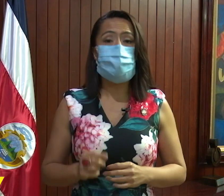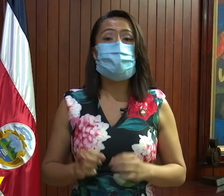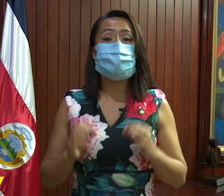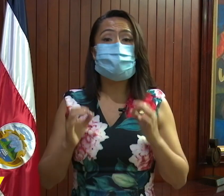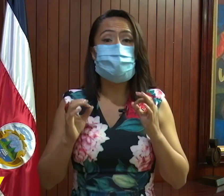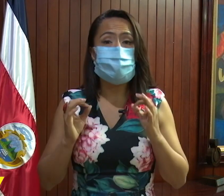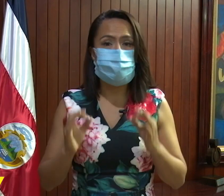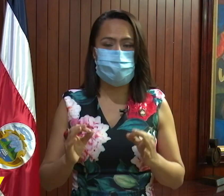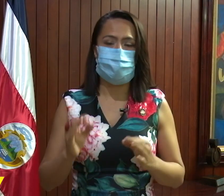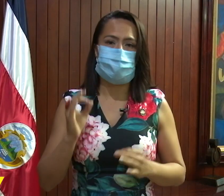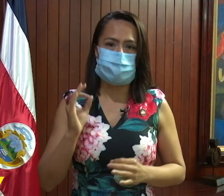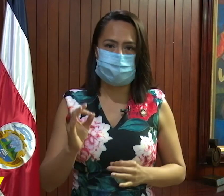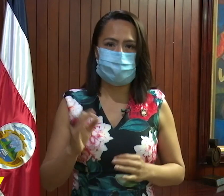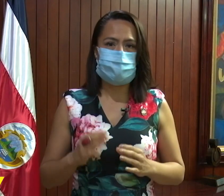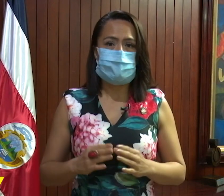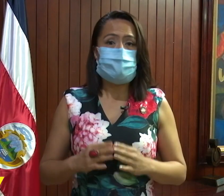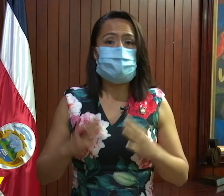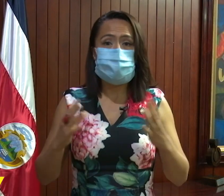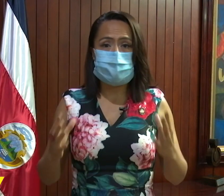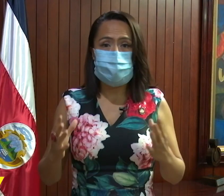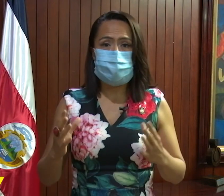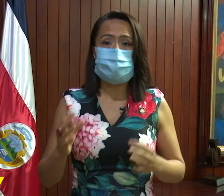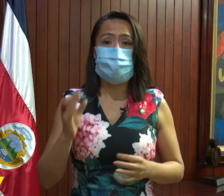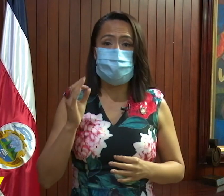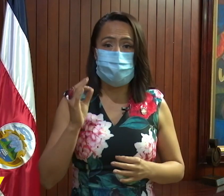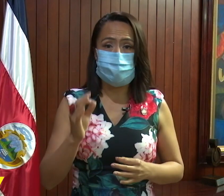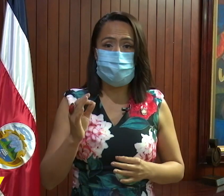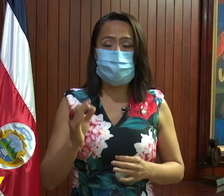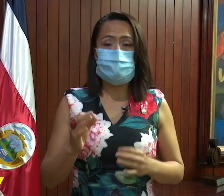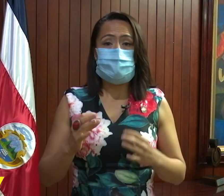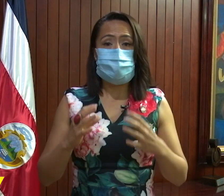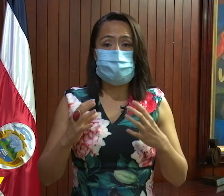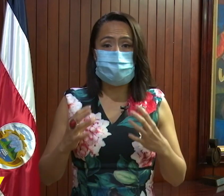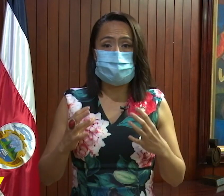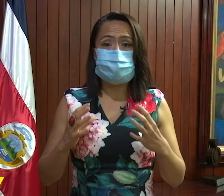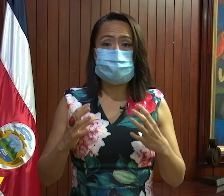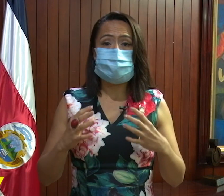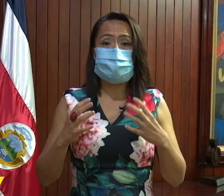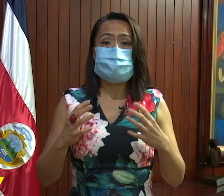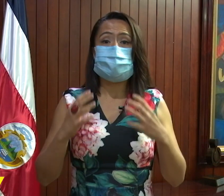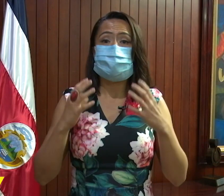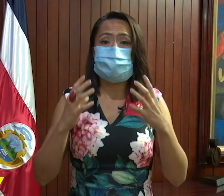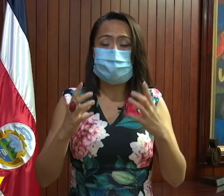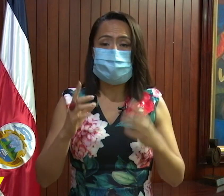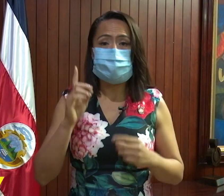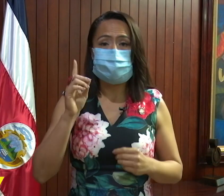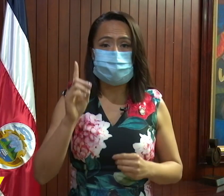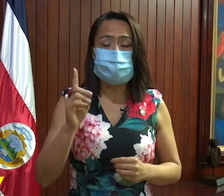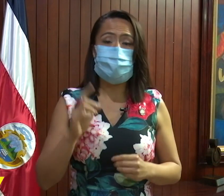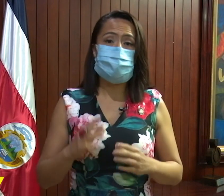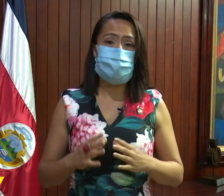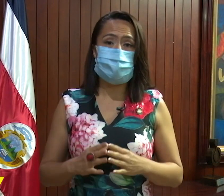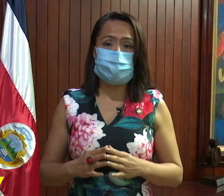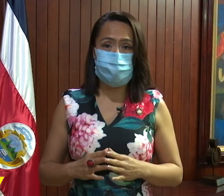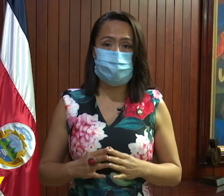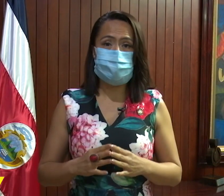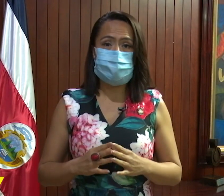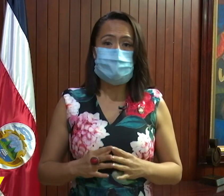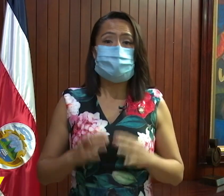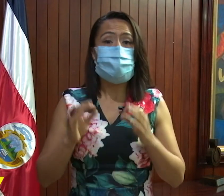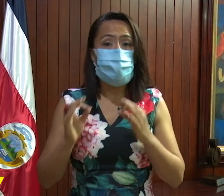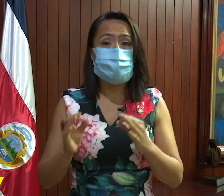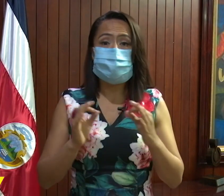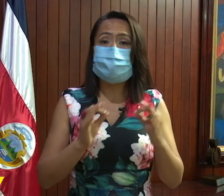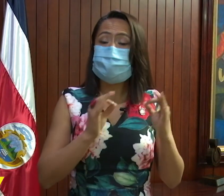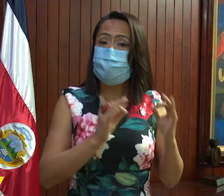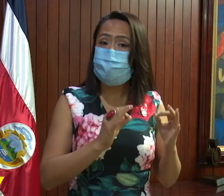siendo una interpelación velada. Y es algo que, por supuesto, el presidente tiene que atender entendiendo las implicaciones de